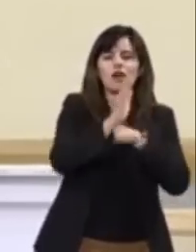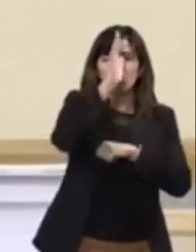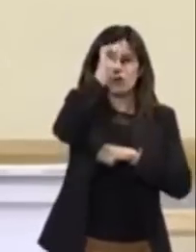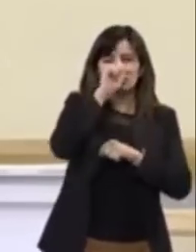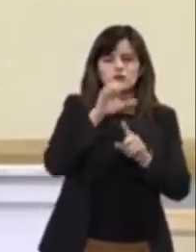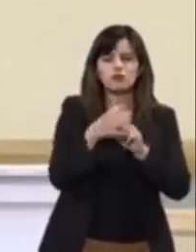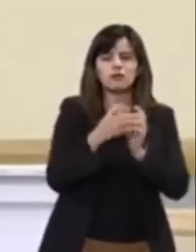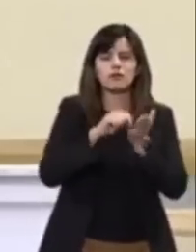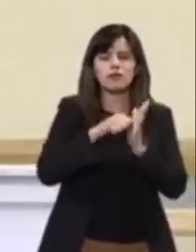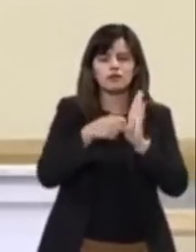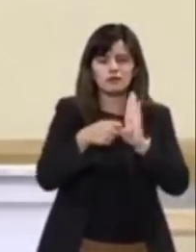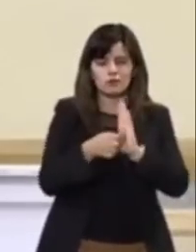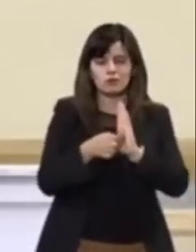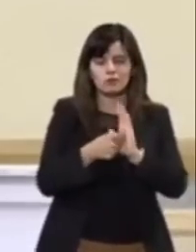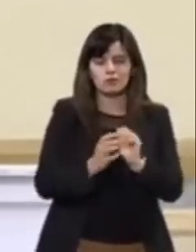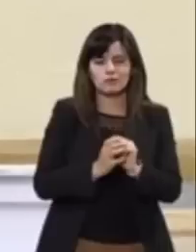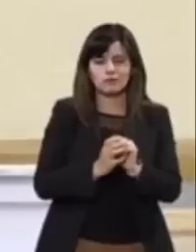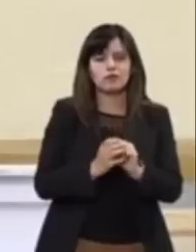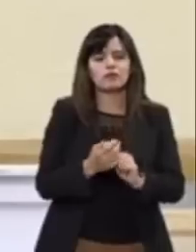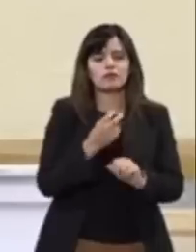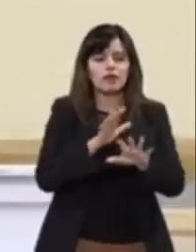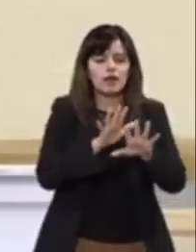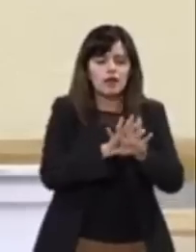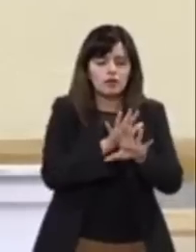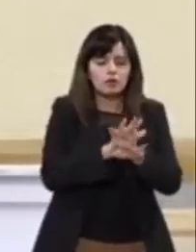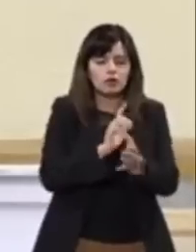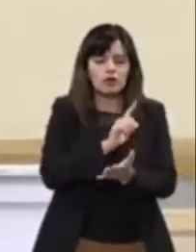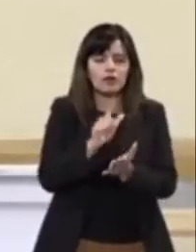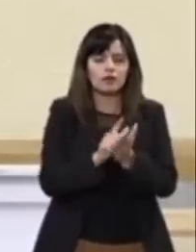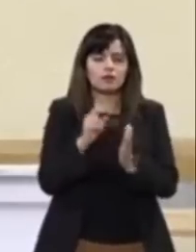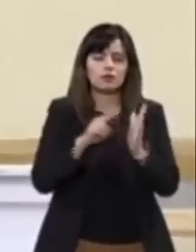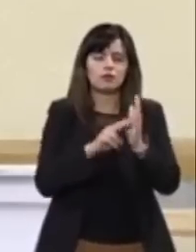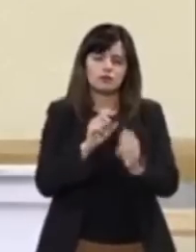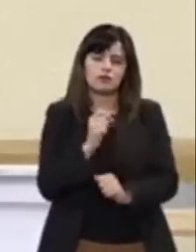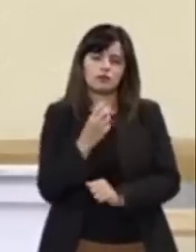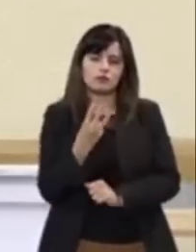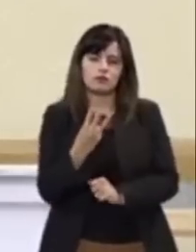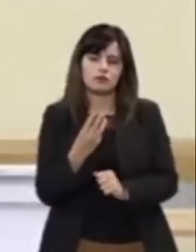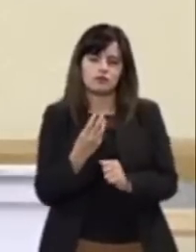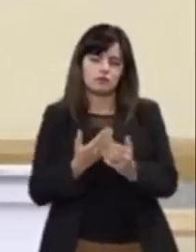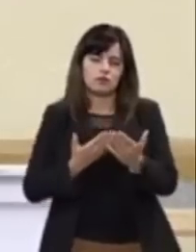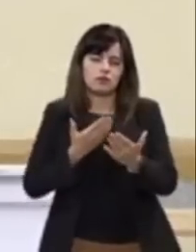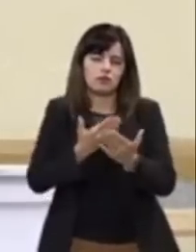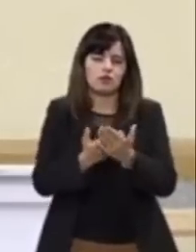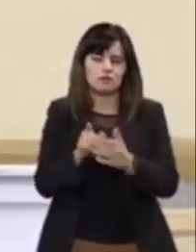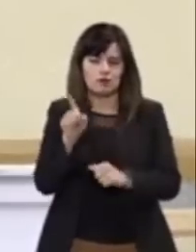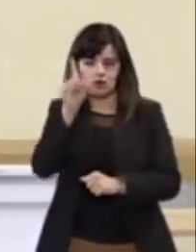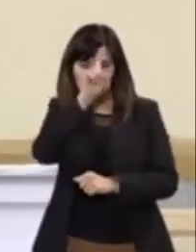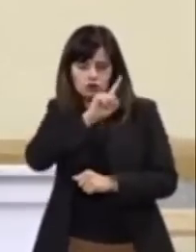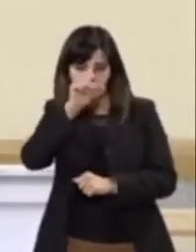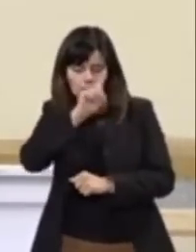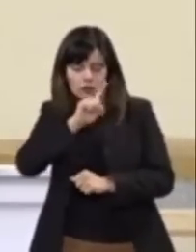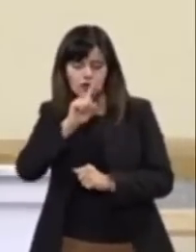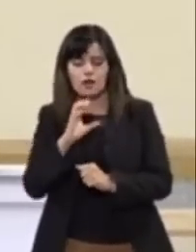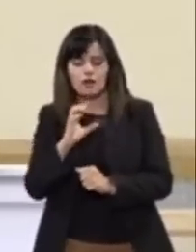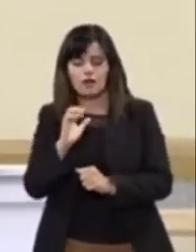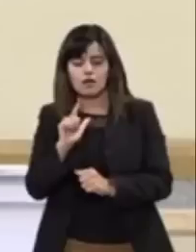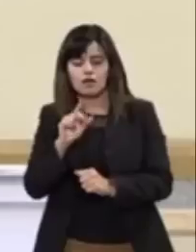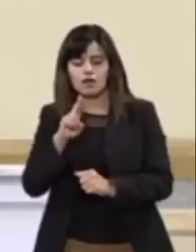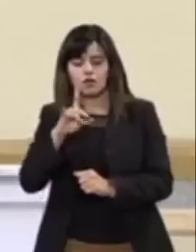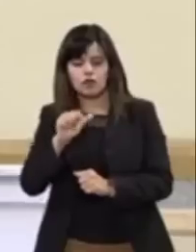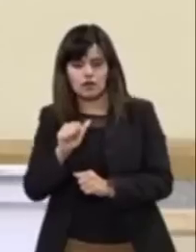Técnico de Instrumentación de la Reforma 2023, que fue presentado en su momento por la consejera Claudia